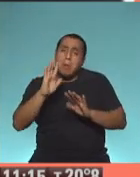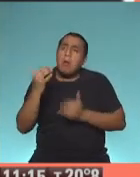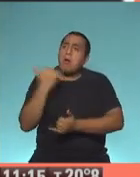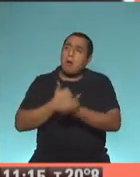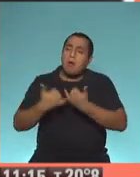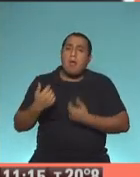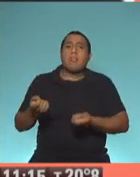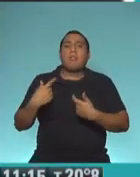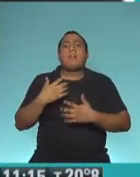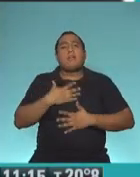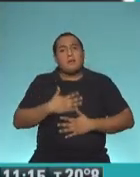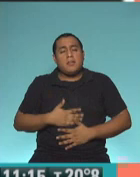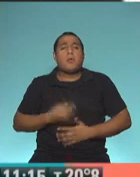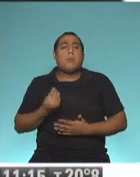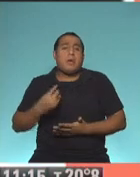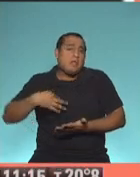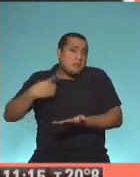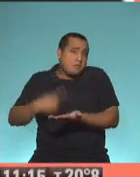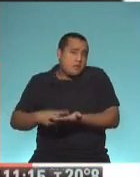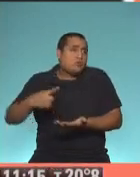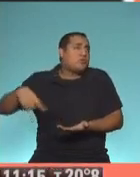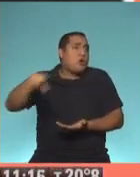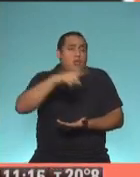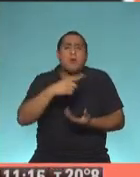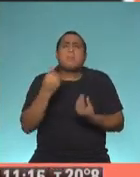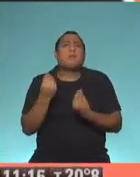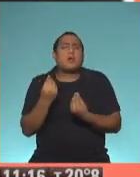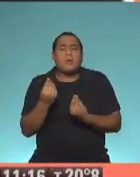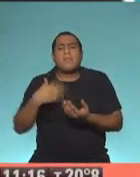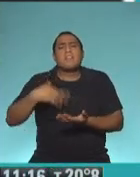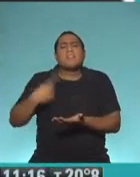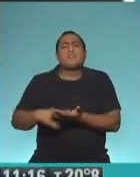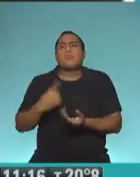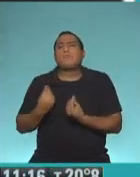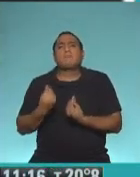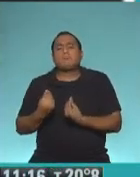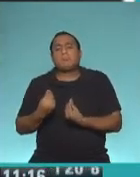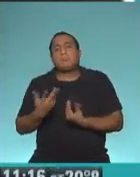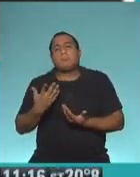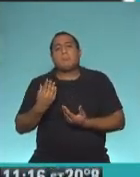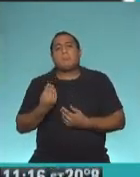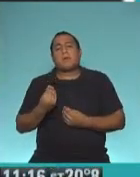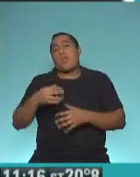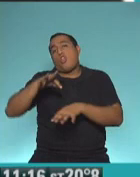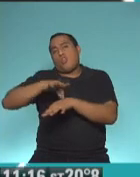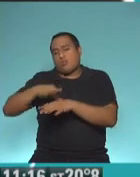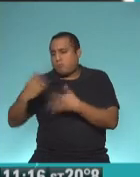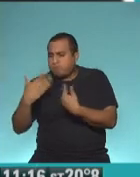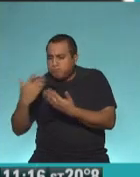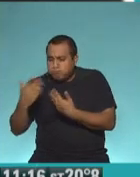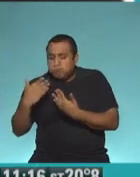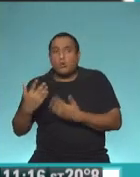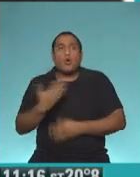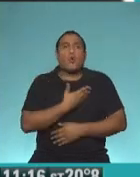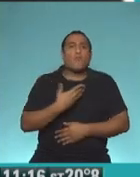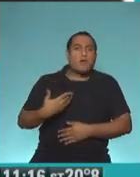las decisiones van a estar siempre sustentadas en una realidad concreta, que es médica, y también en un estado